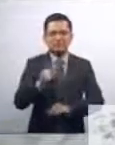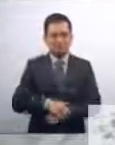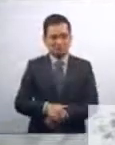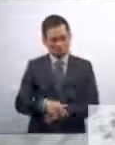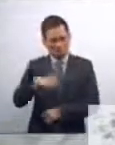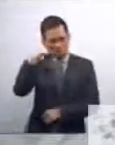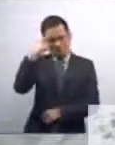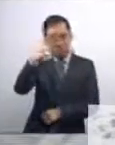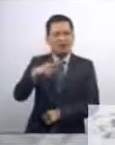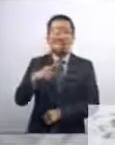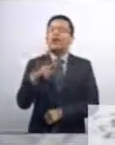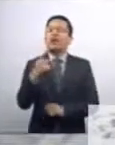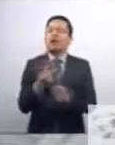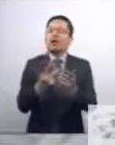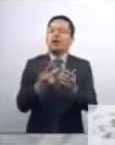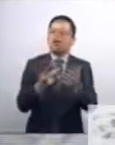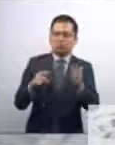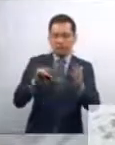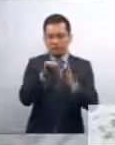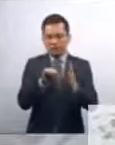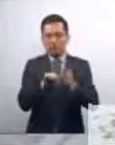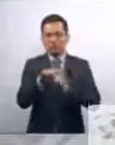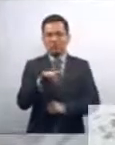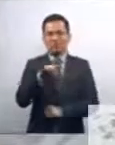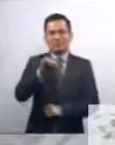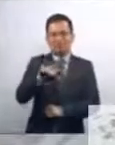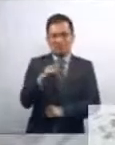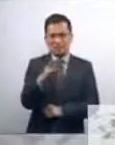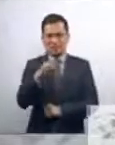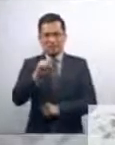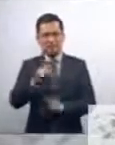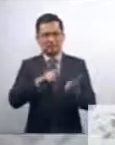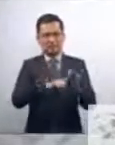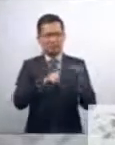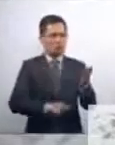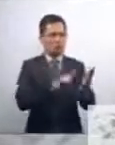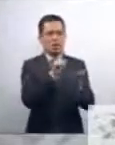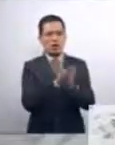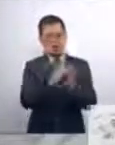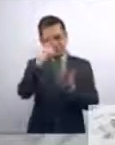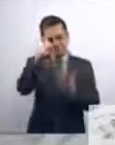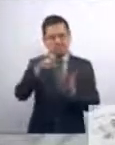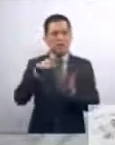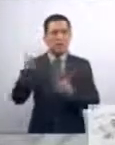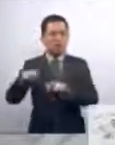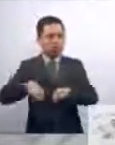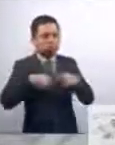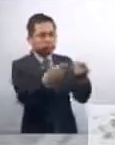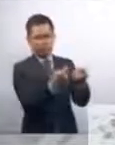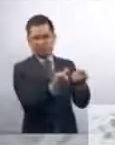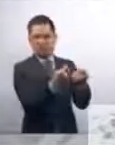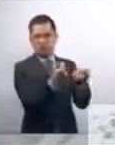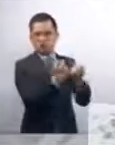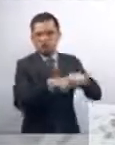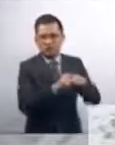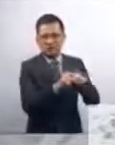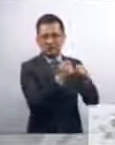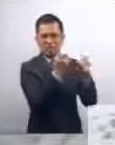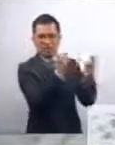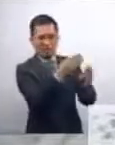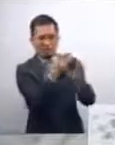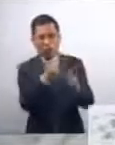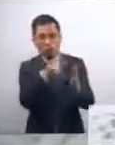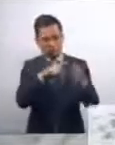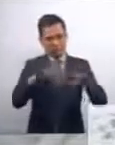el que se reforma y adiciona el artículo 36 bis de la ley para regular las sociedades de información crediticia.